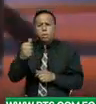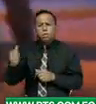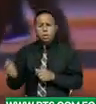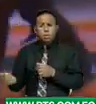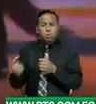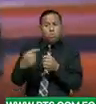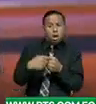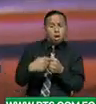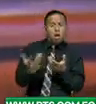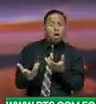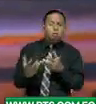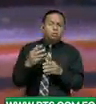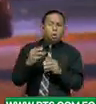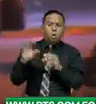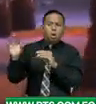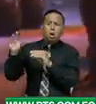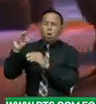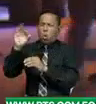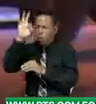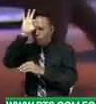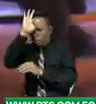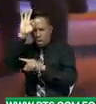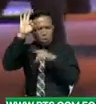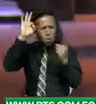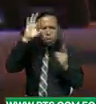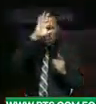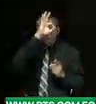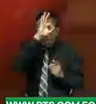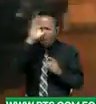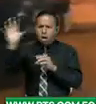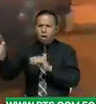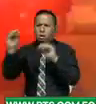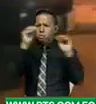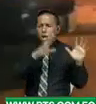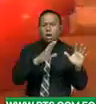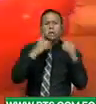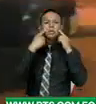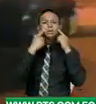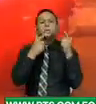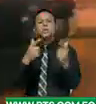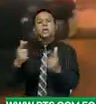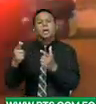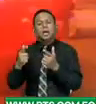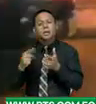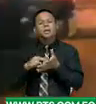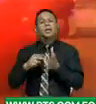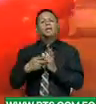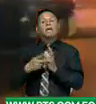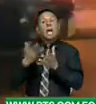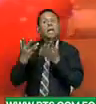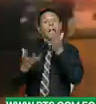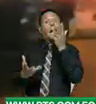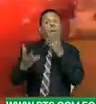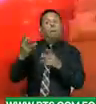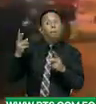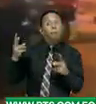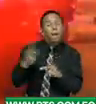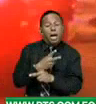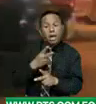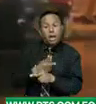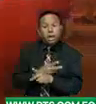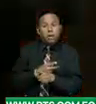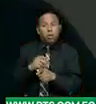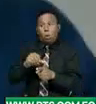en traslados de una casa de salud a otra siempre y cuando exista una amenaza de peligro para el paciente